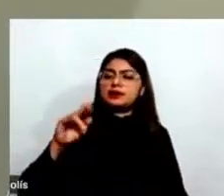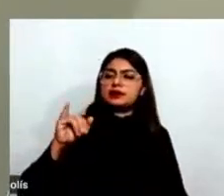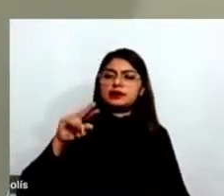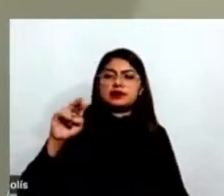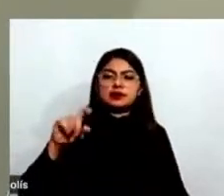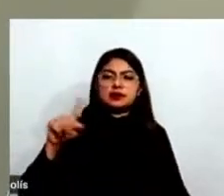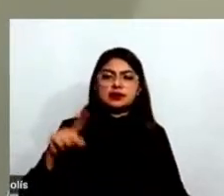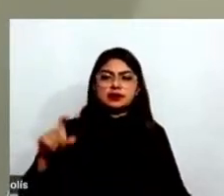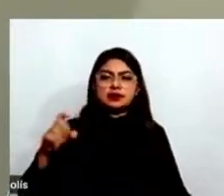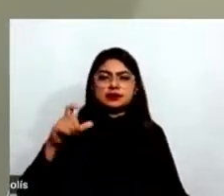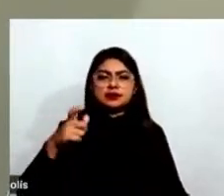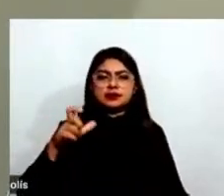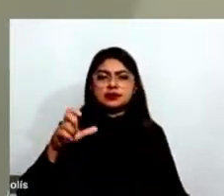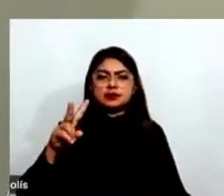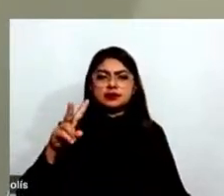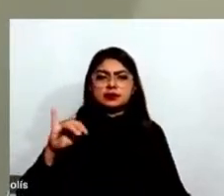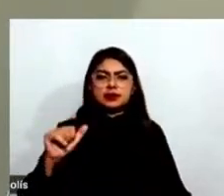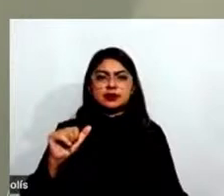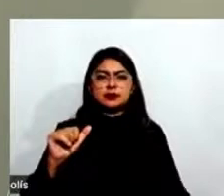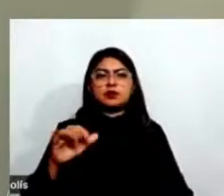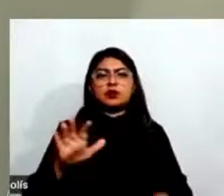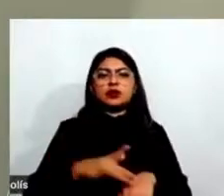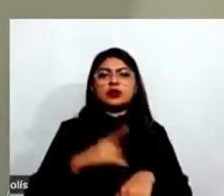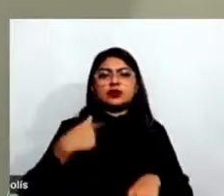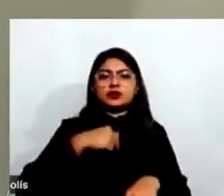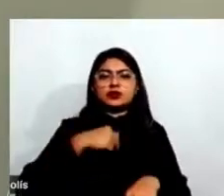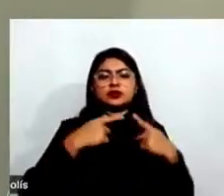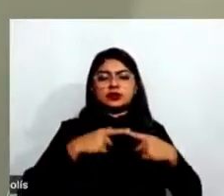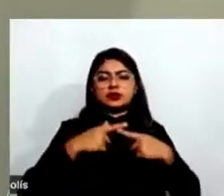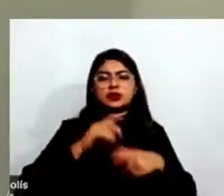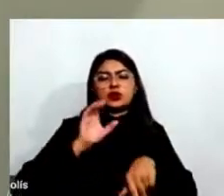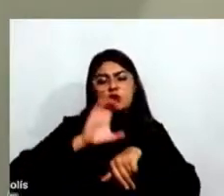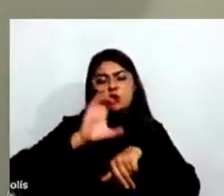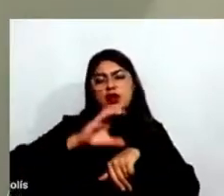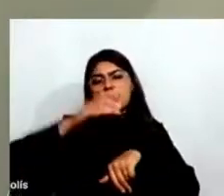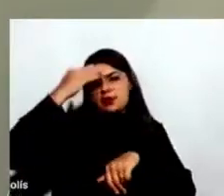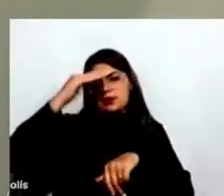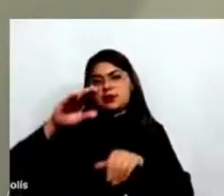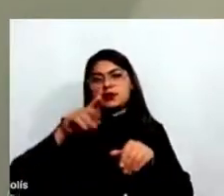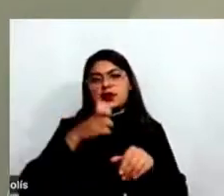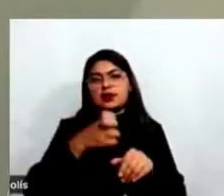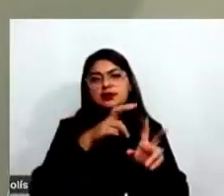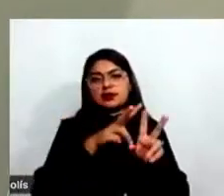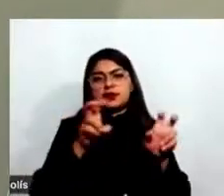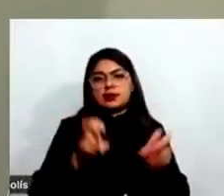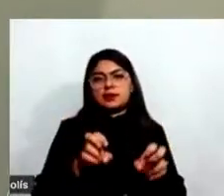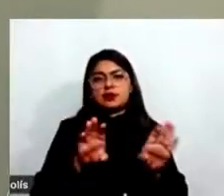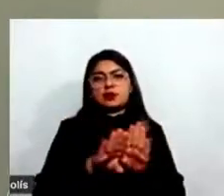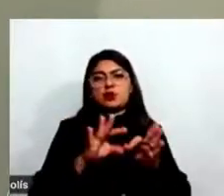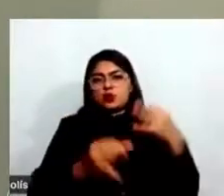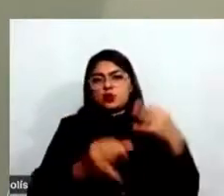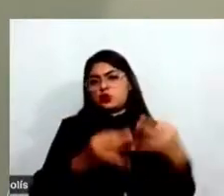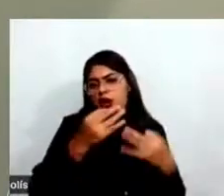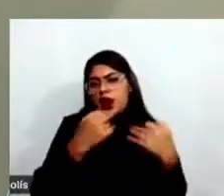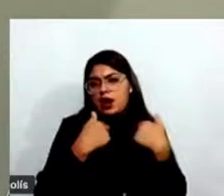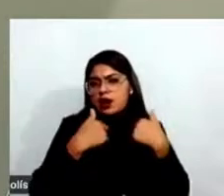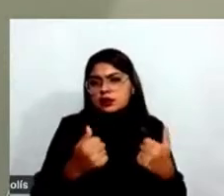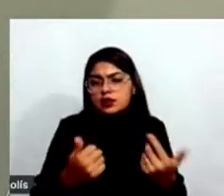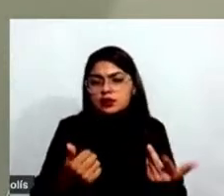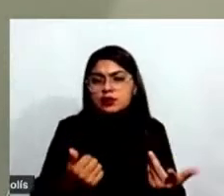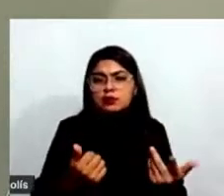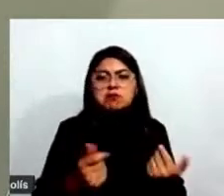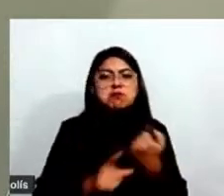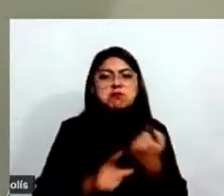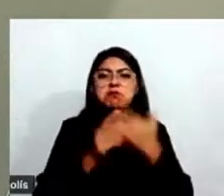tenemos claro, la Fiscalía hace parte de la rama judicial. Entonces no era un tema controvertido. Es decir, al estar integrada la Fiscalía dentro de la